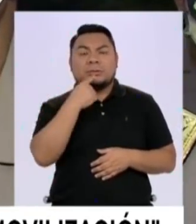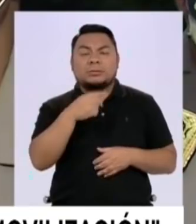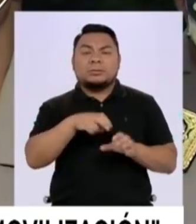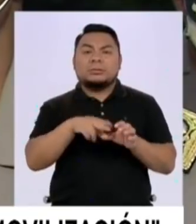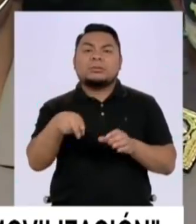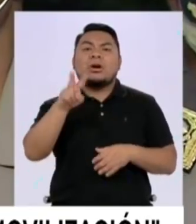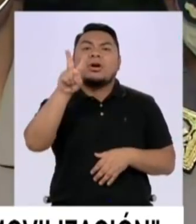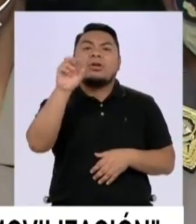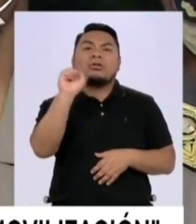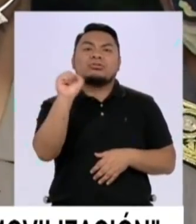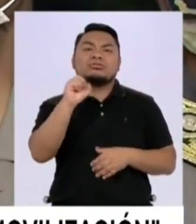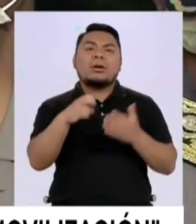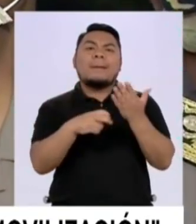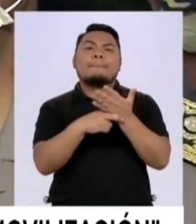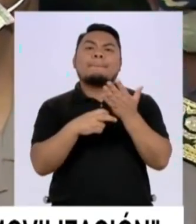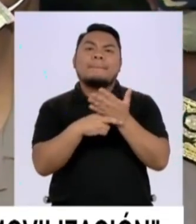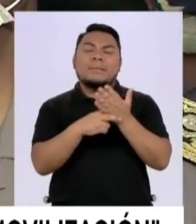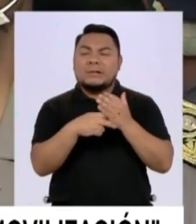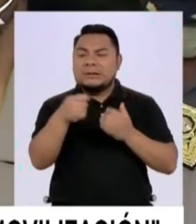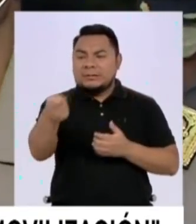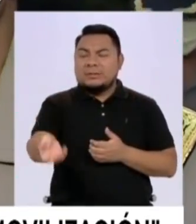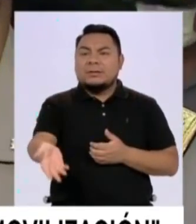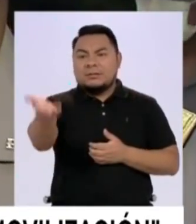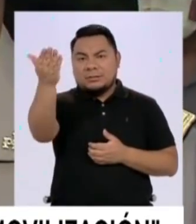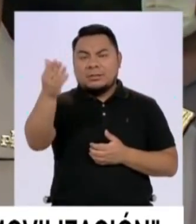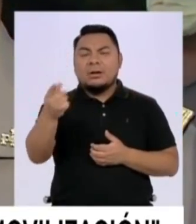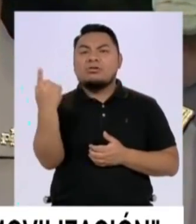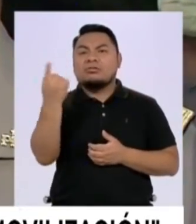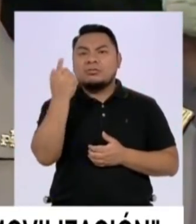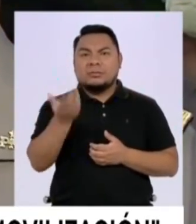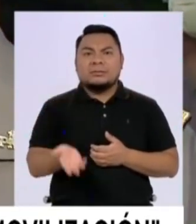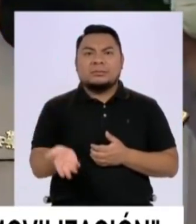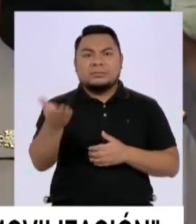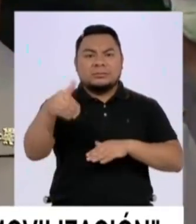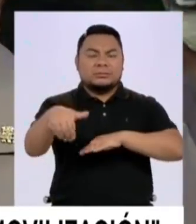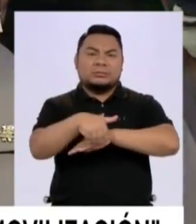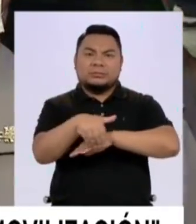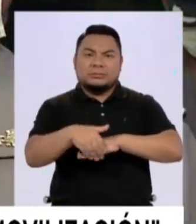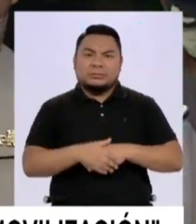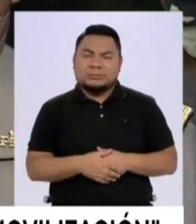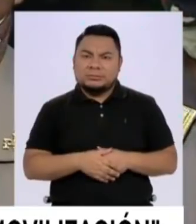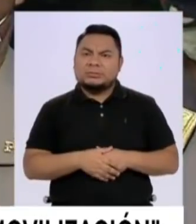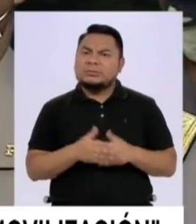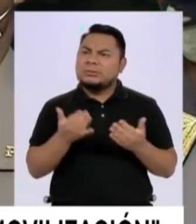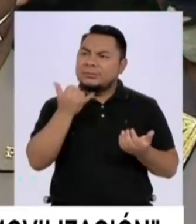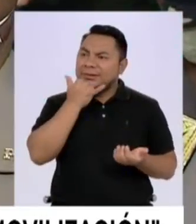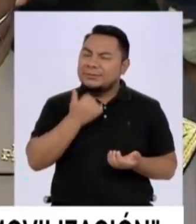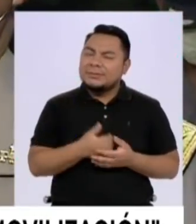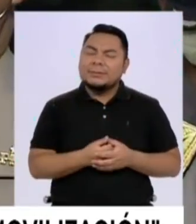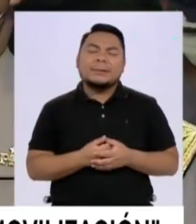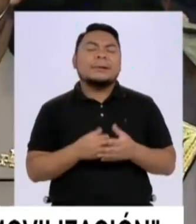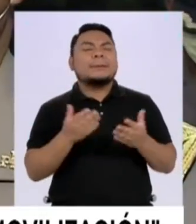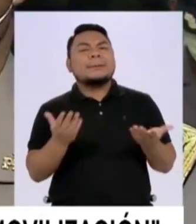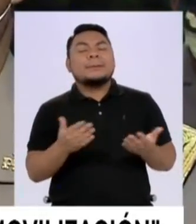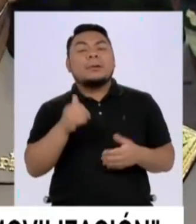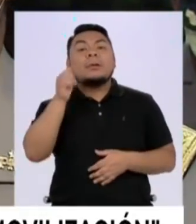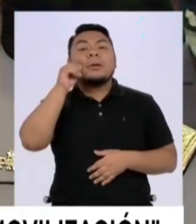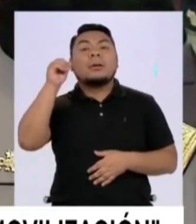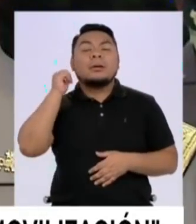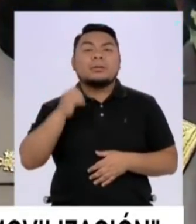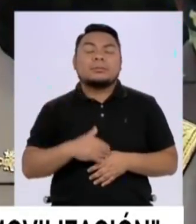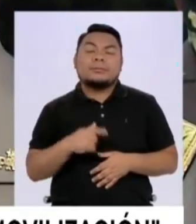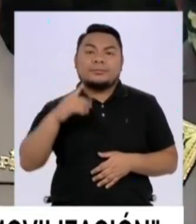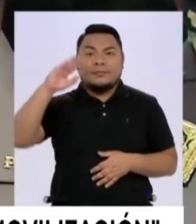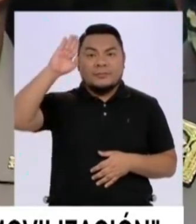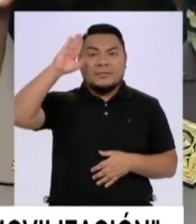patrullero le dio 2 soles para su pasaje y la dejó ahí varada en medio de la avenida. Bueno, mire, el día de ayer